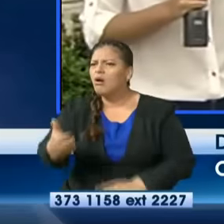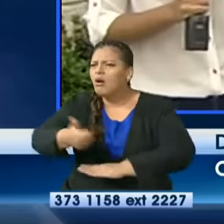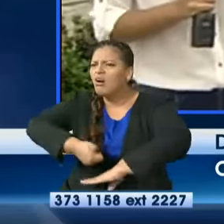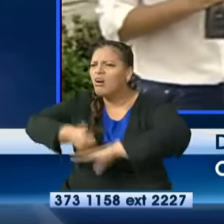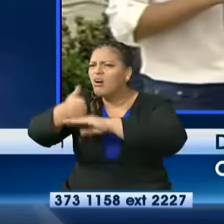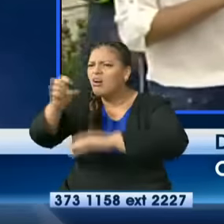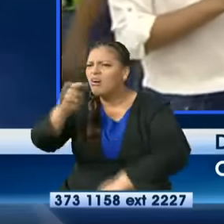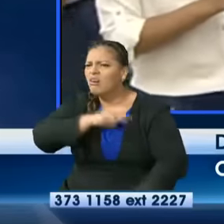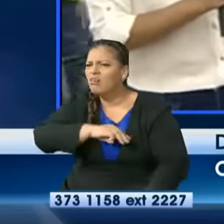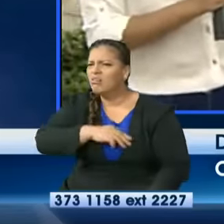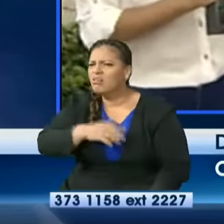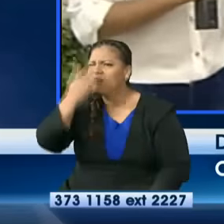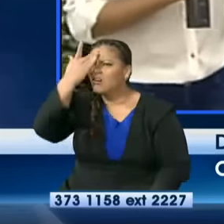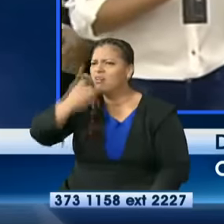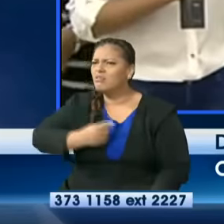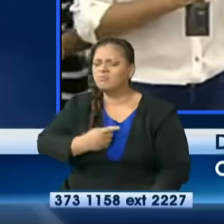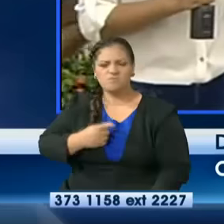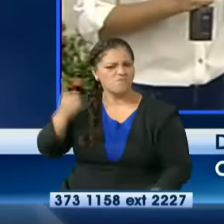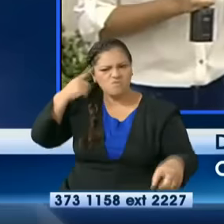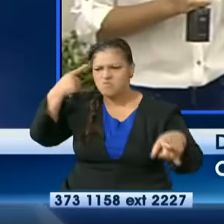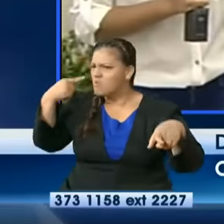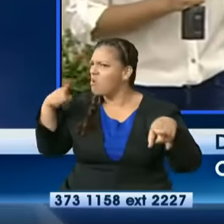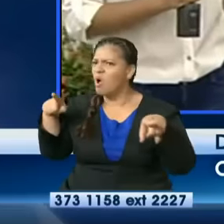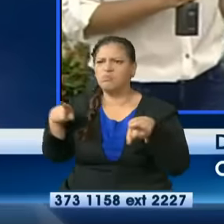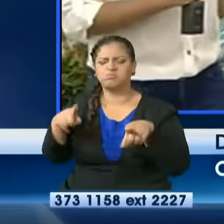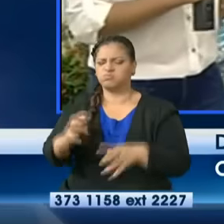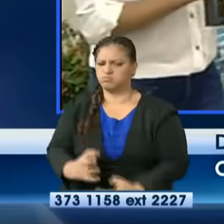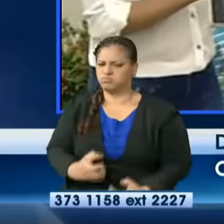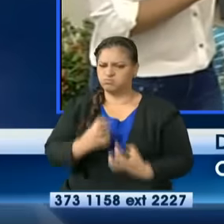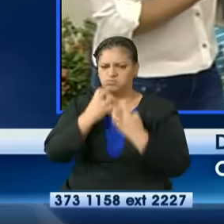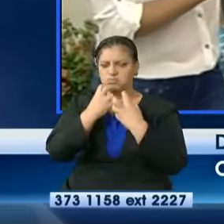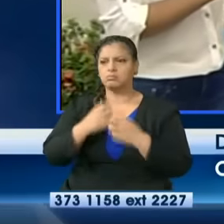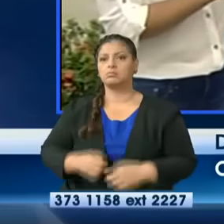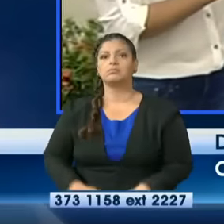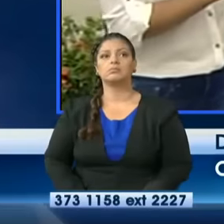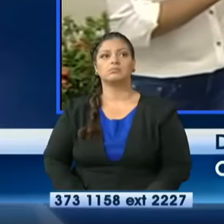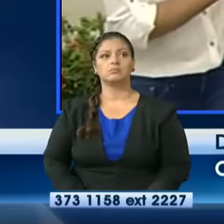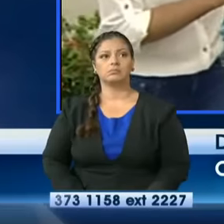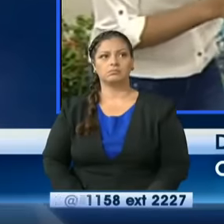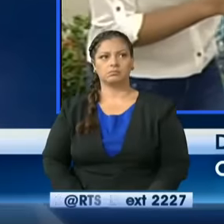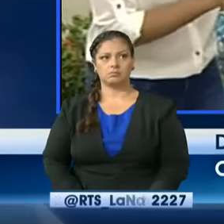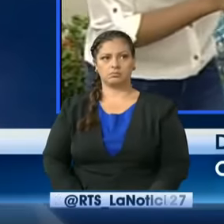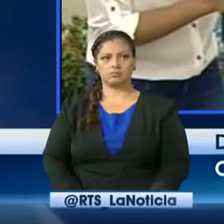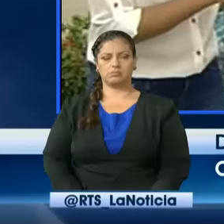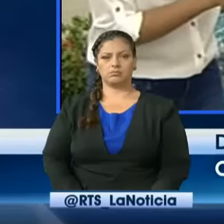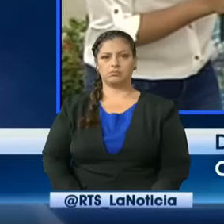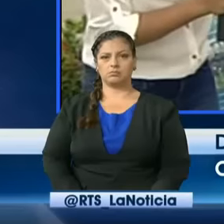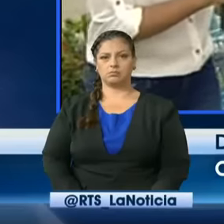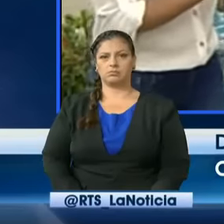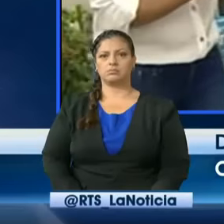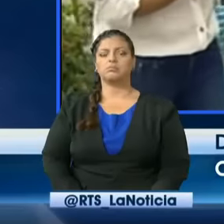el municipio de Guayaquil. Ellos están molestos en este momento. Pero vamos a conversar con ustedes porque le vamos también a dar el espacio, le vamos a dar la